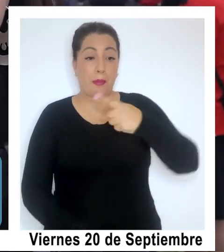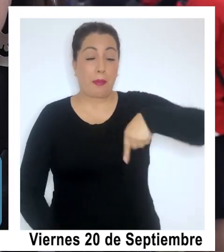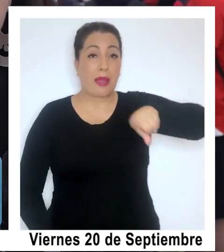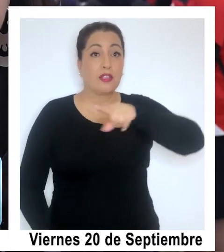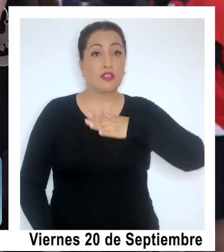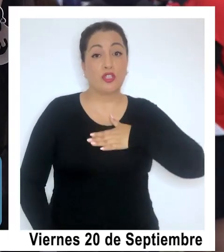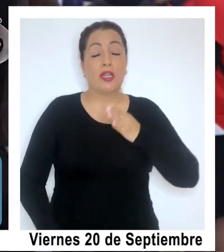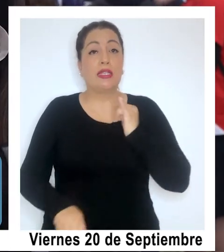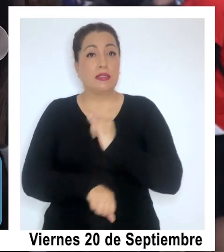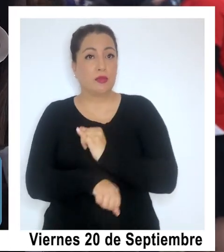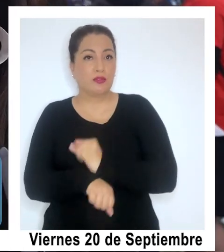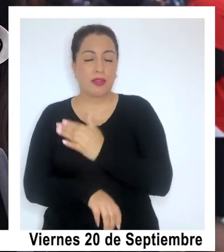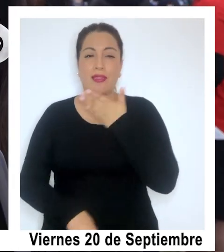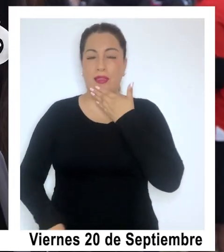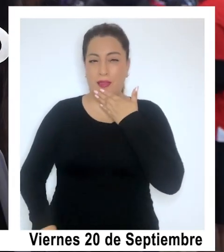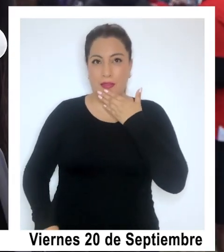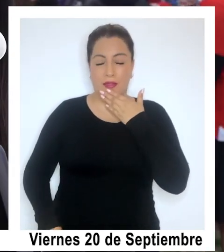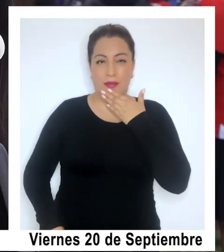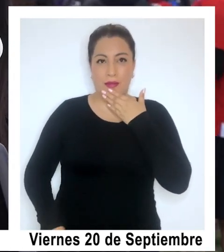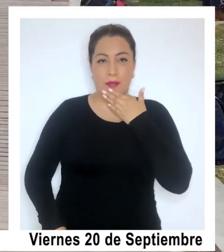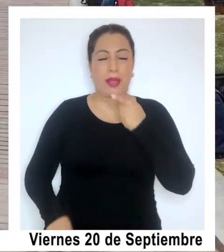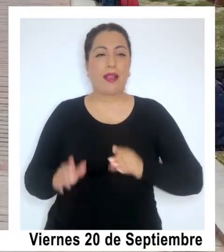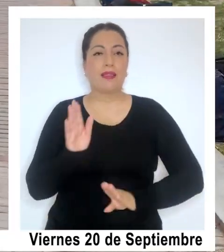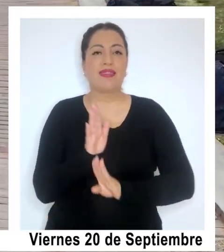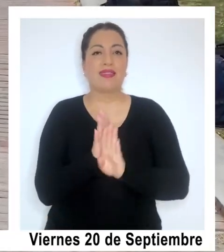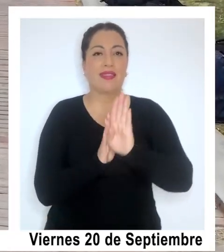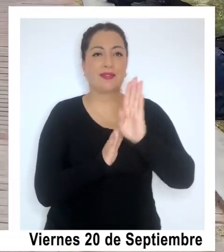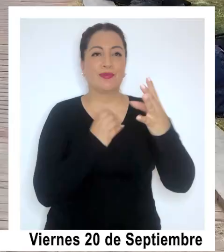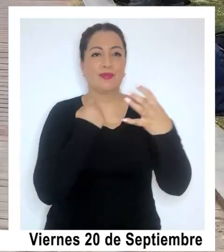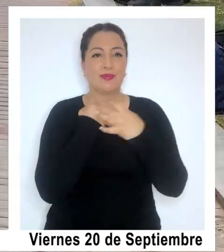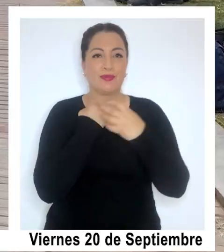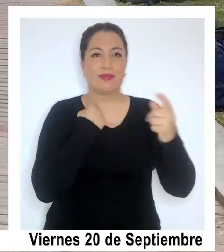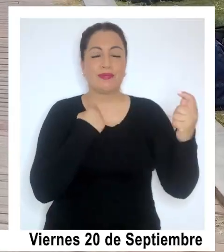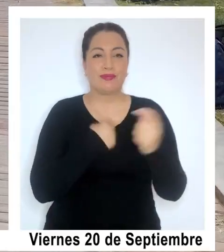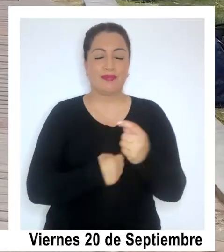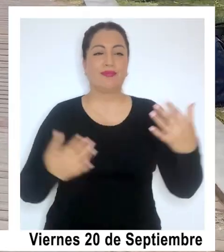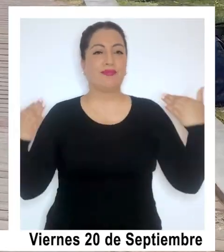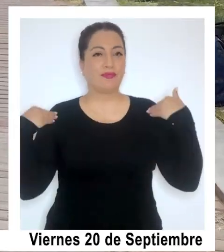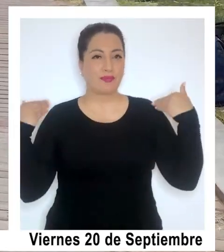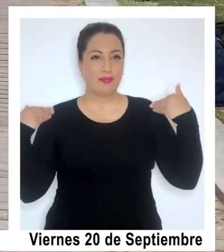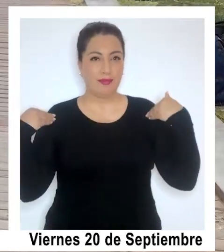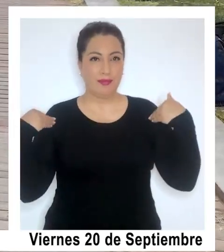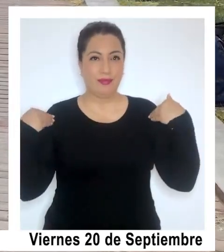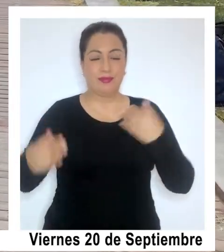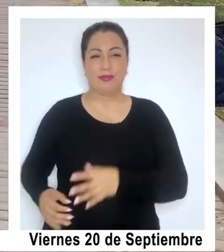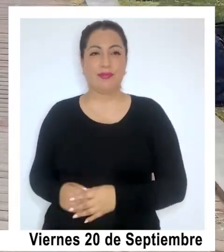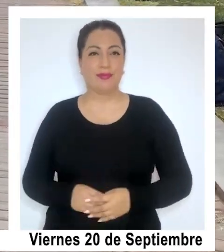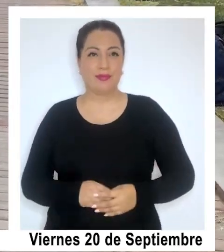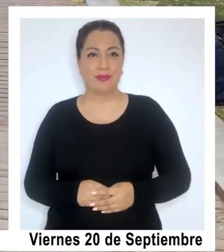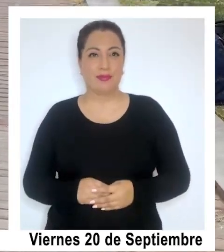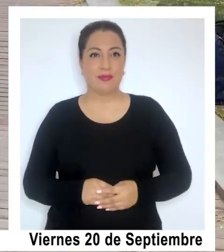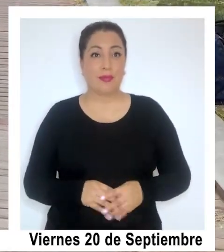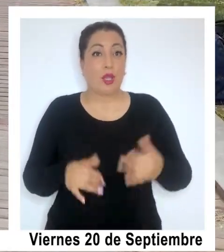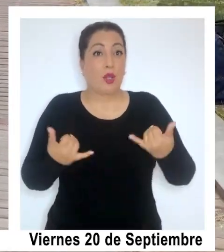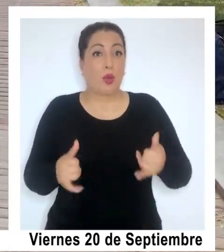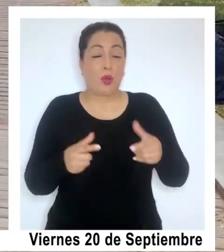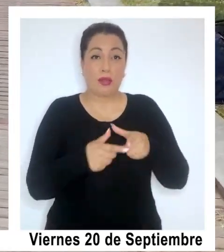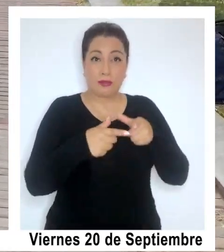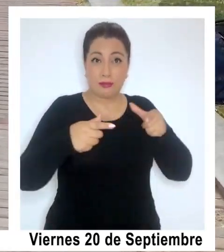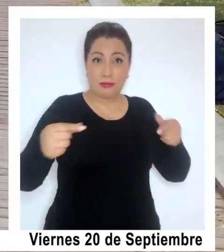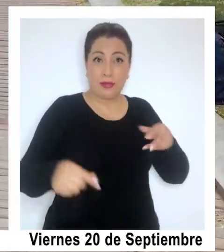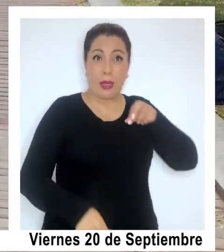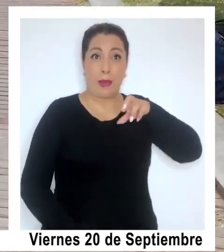como institución, sino que también para el desarrollo regional del deporte en nuestra región. Los Juegos Nacionales